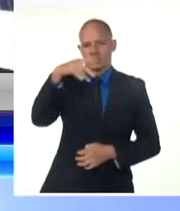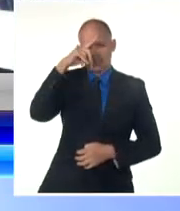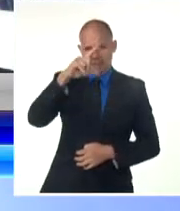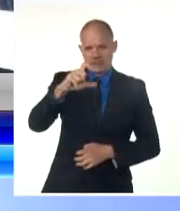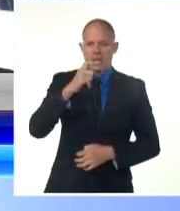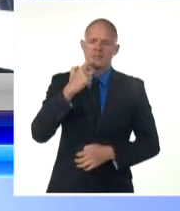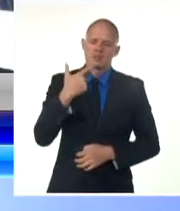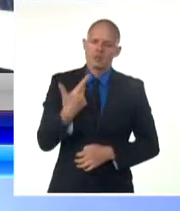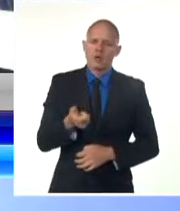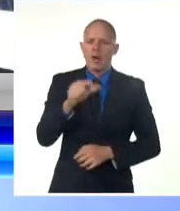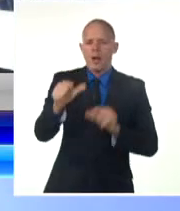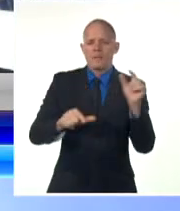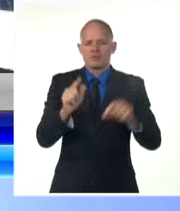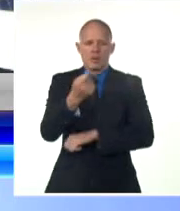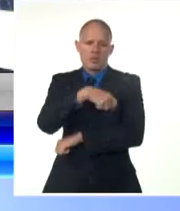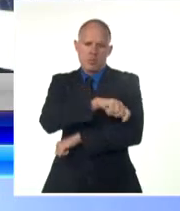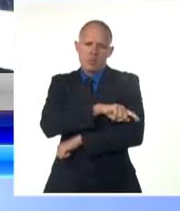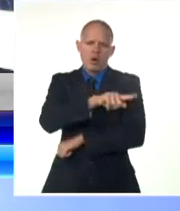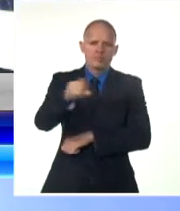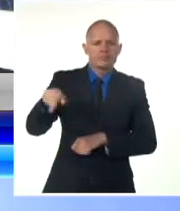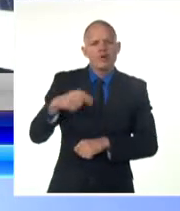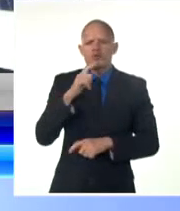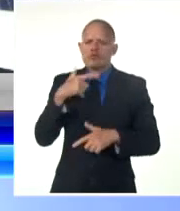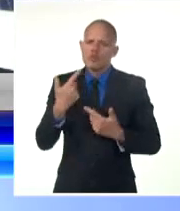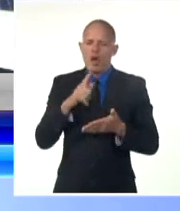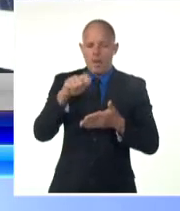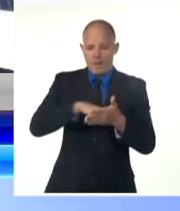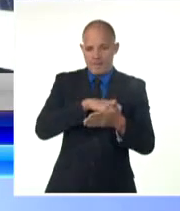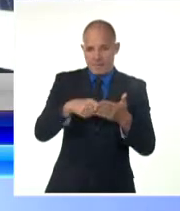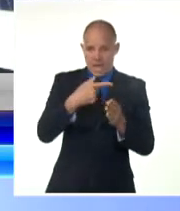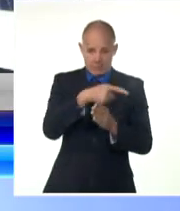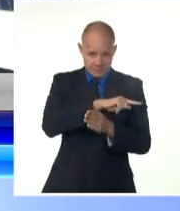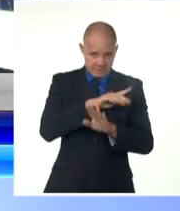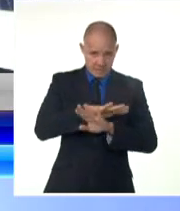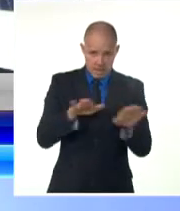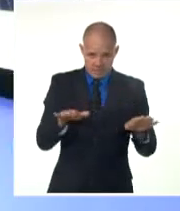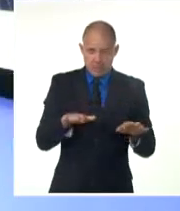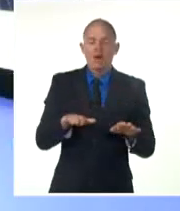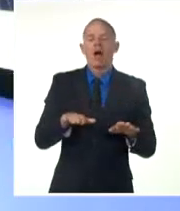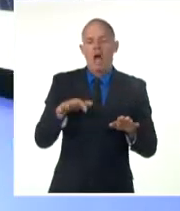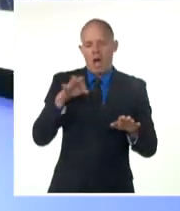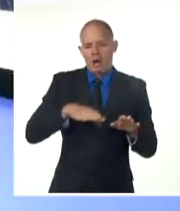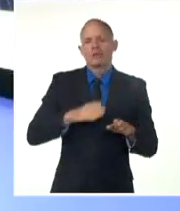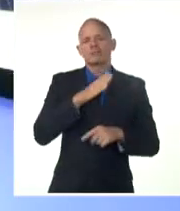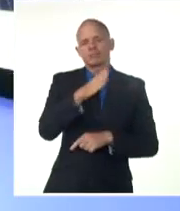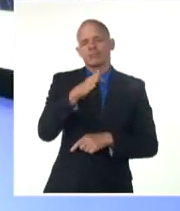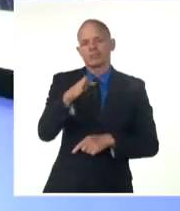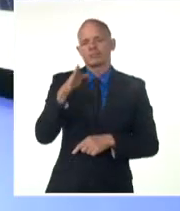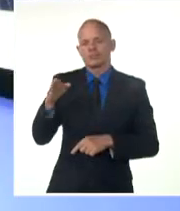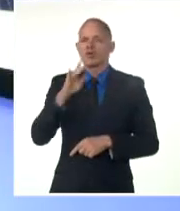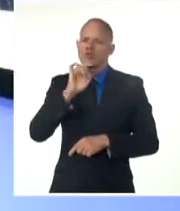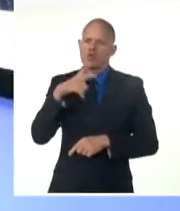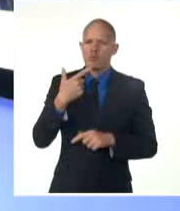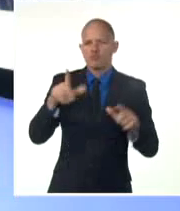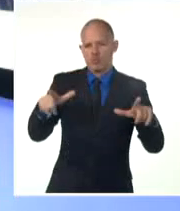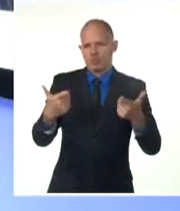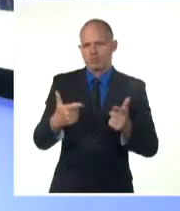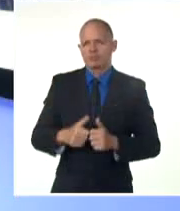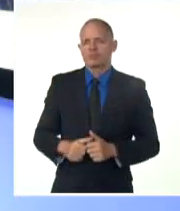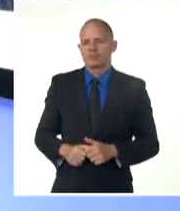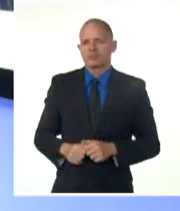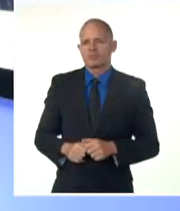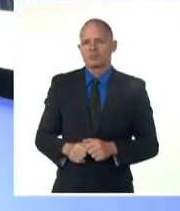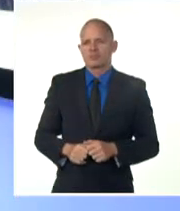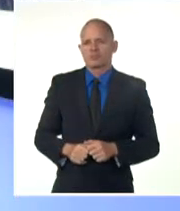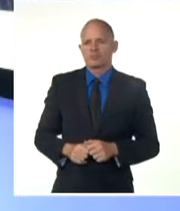con los electores, siguiendo el cronograma indicado por la recién constituida décima legislatura de la Asamblea Nacional del Poder Popular. En